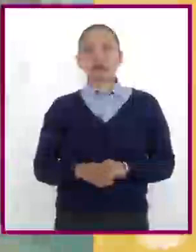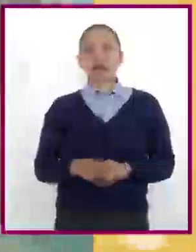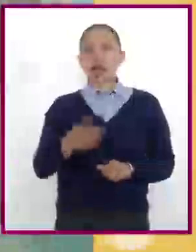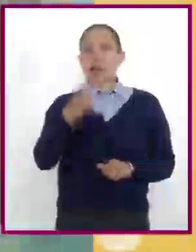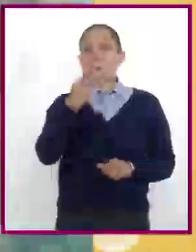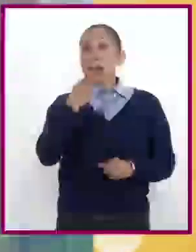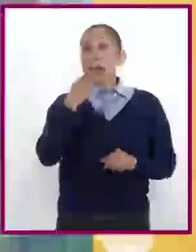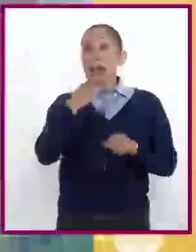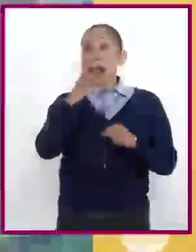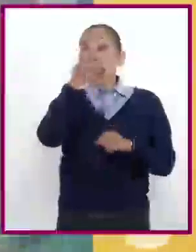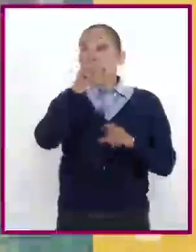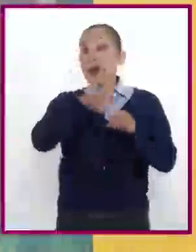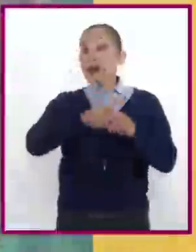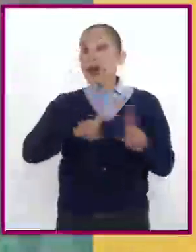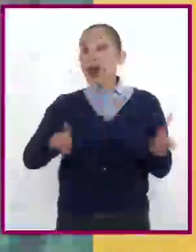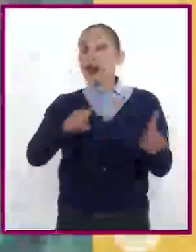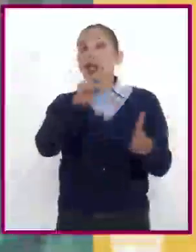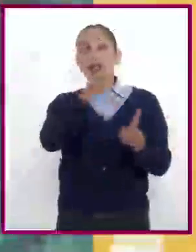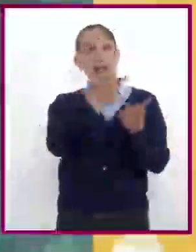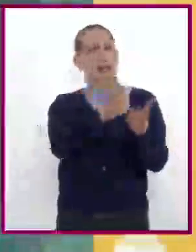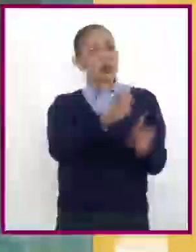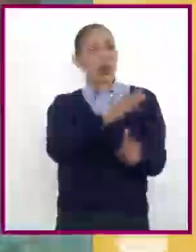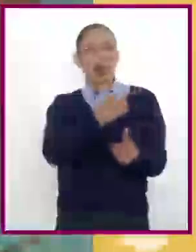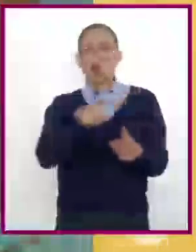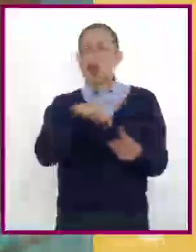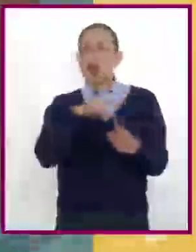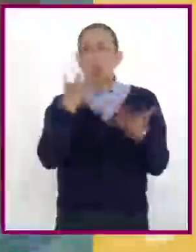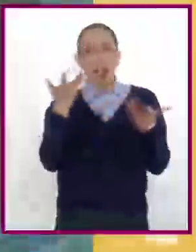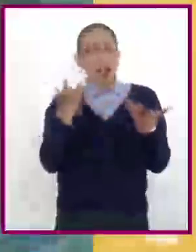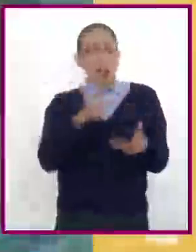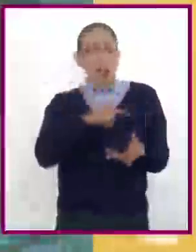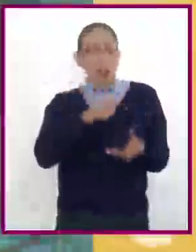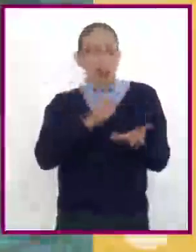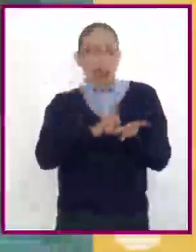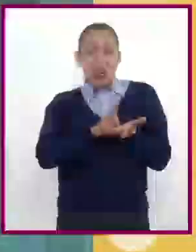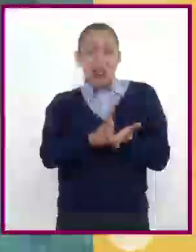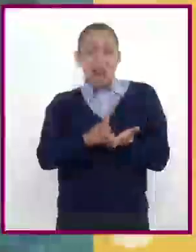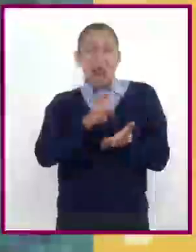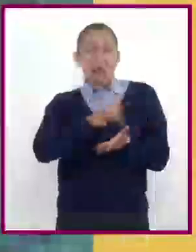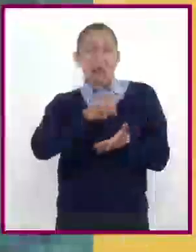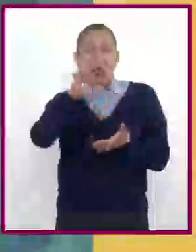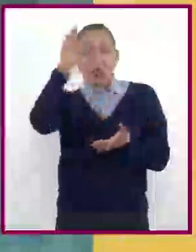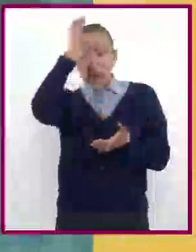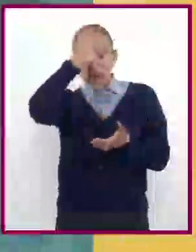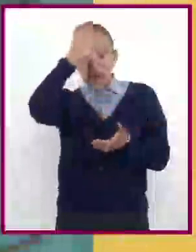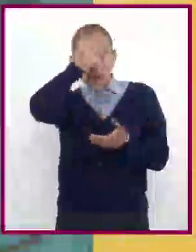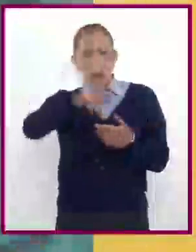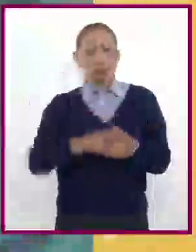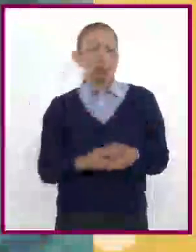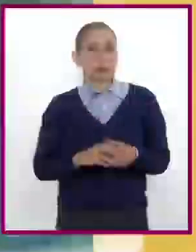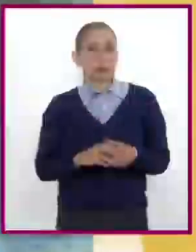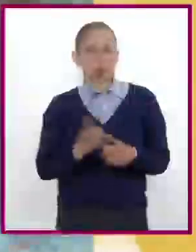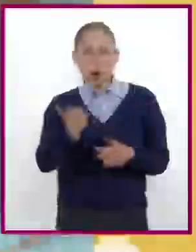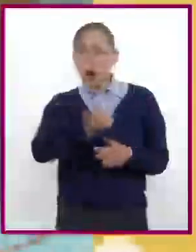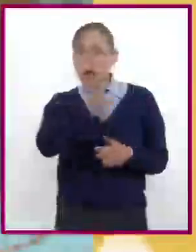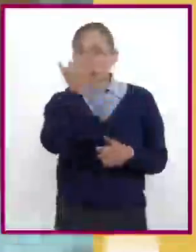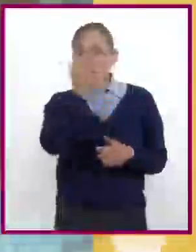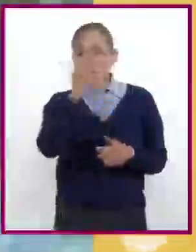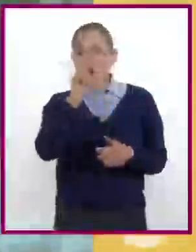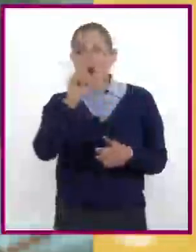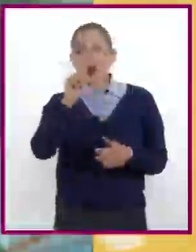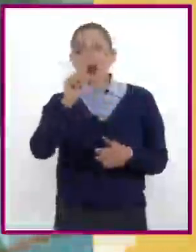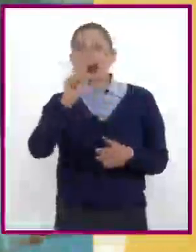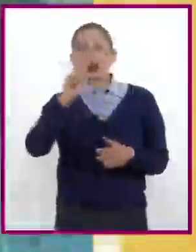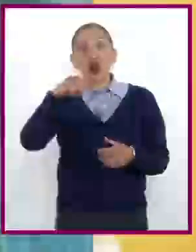Hablar en otra lengua también es parte de la libertad que tenemos para ejercer el derecho a nuestra cultura. Los estudiantes otomíes